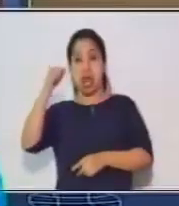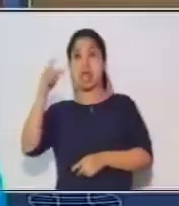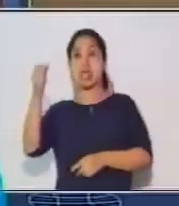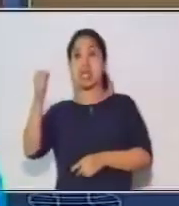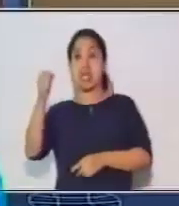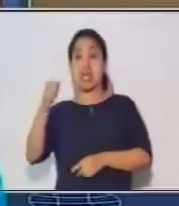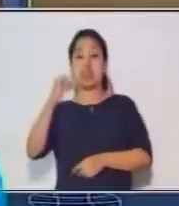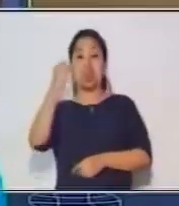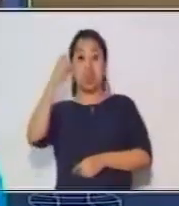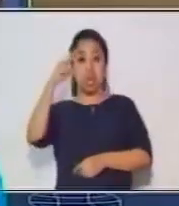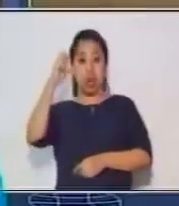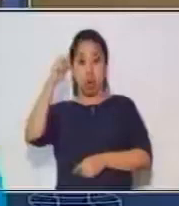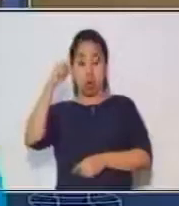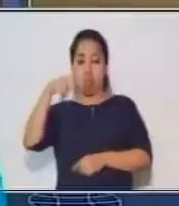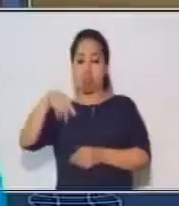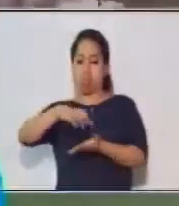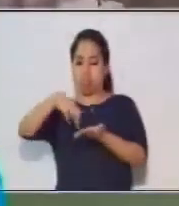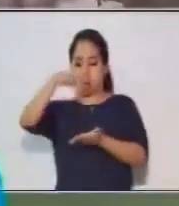Veamos la siguiente imagen.